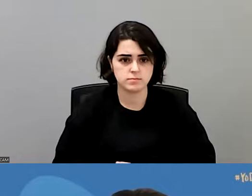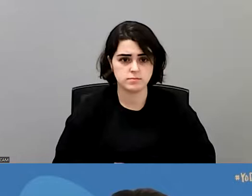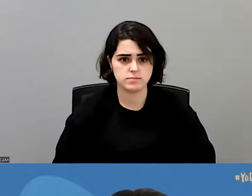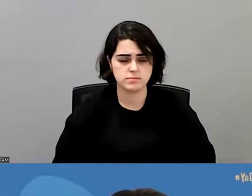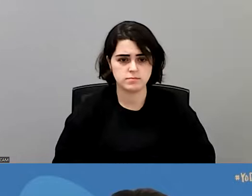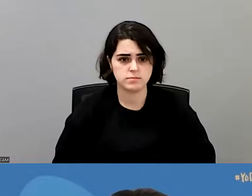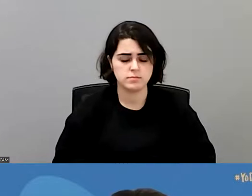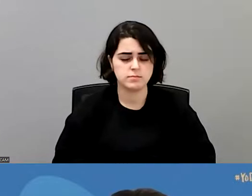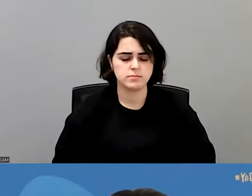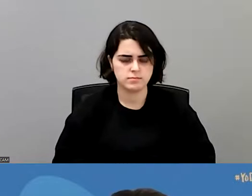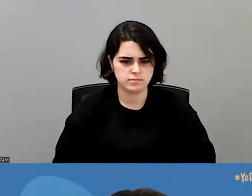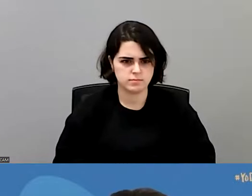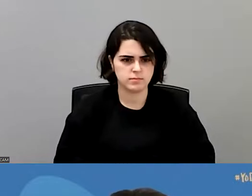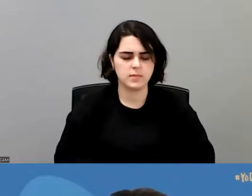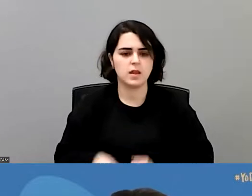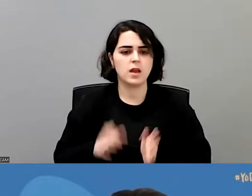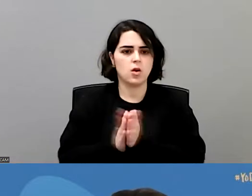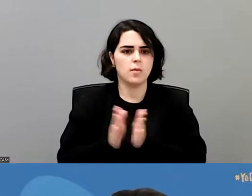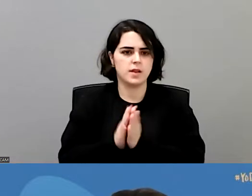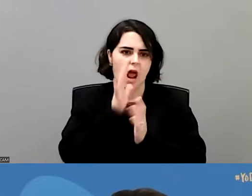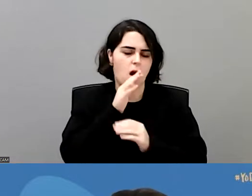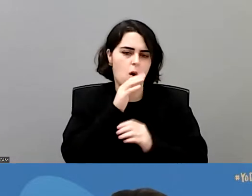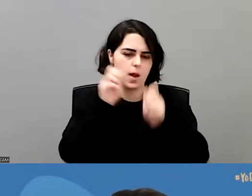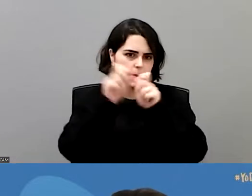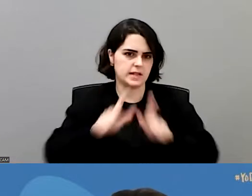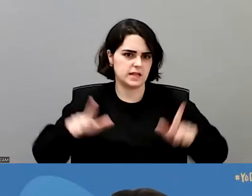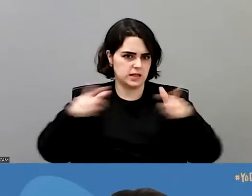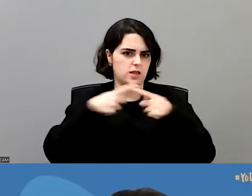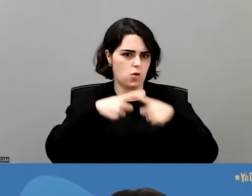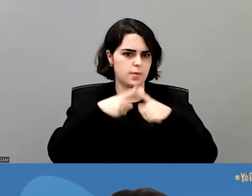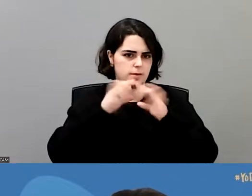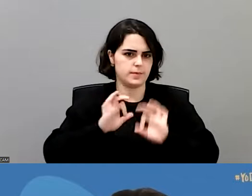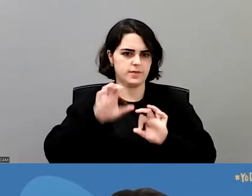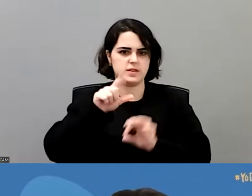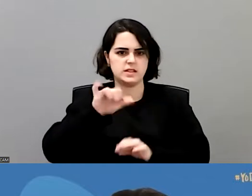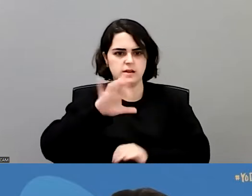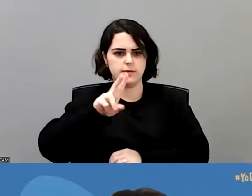Vale, las compañeras van a compartir ahora la presentación de Silvia.